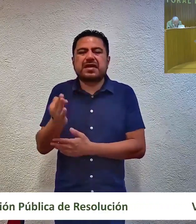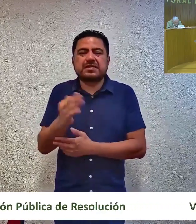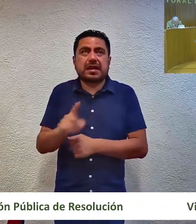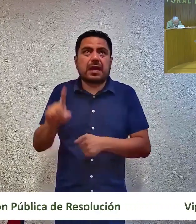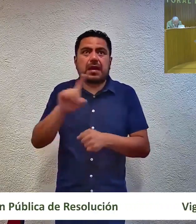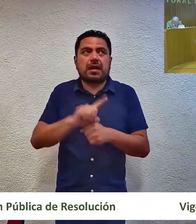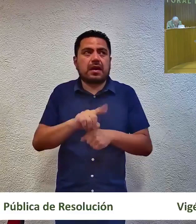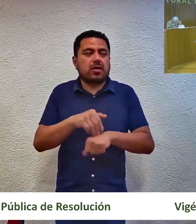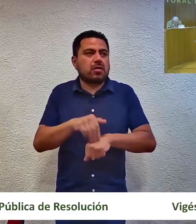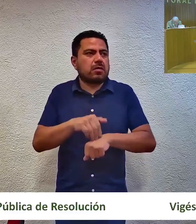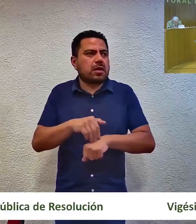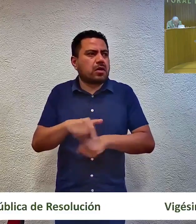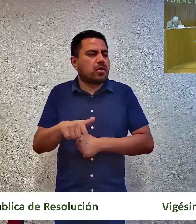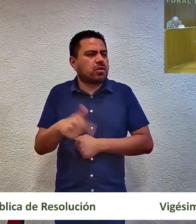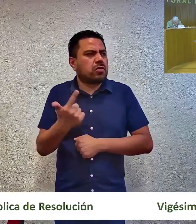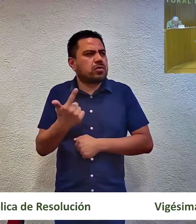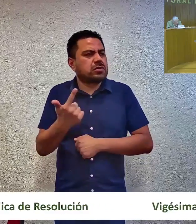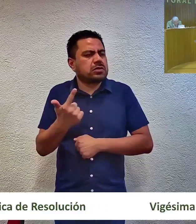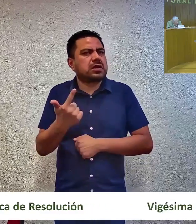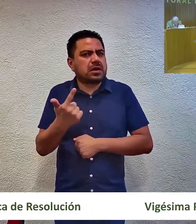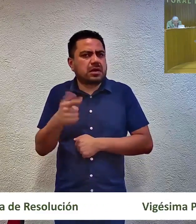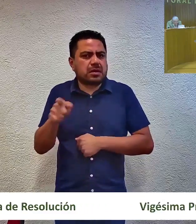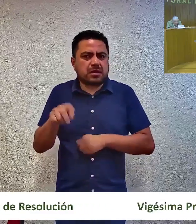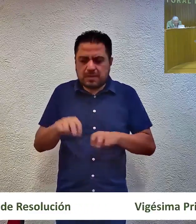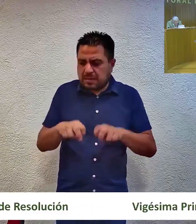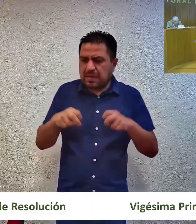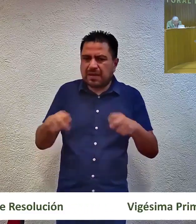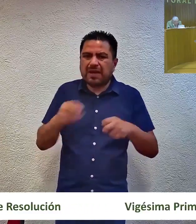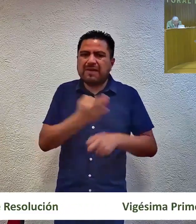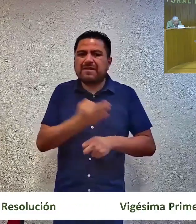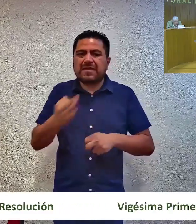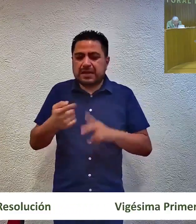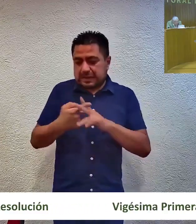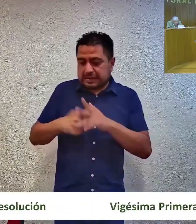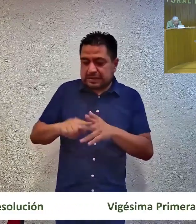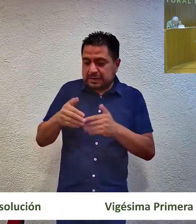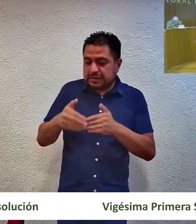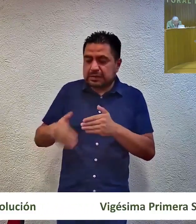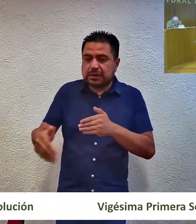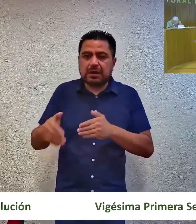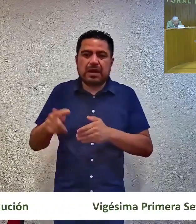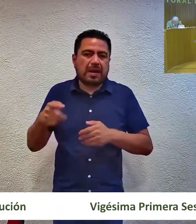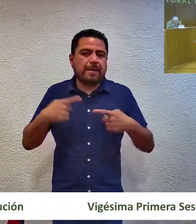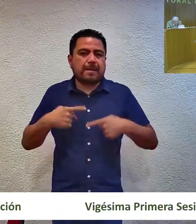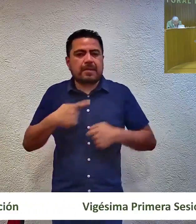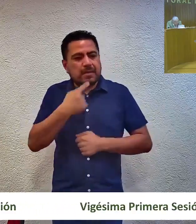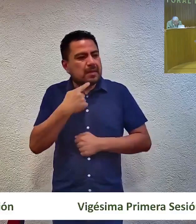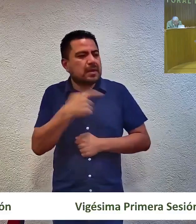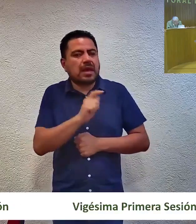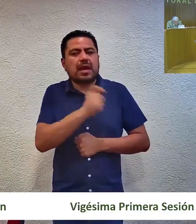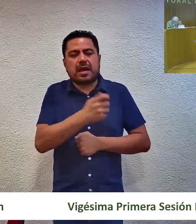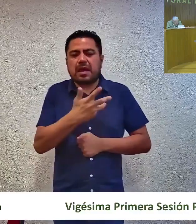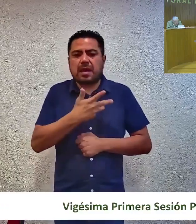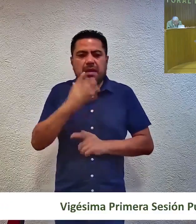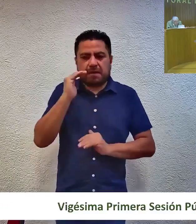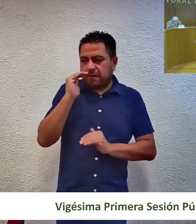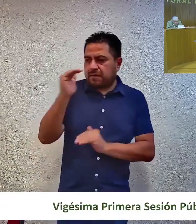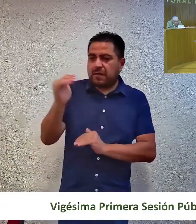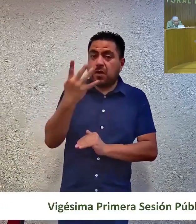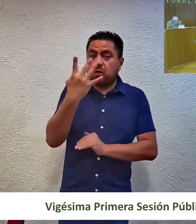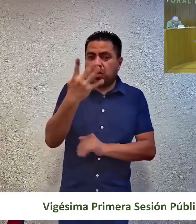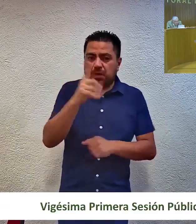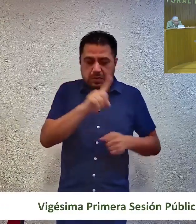la 12ª sesión extraordinaria de Cabildo, fecha a partir de la cual las y los enjuiciantes contaban con un plazo de 4 días